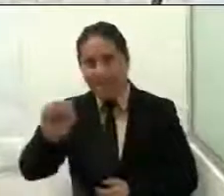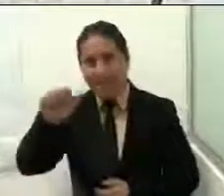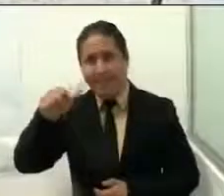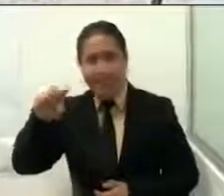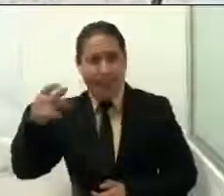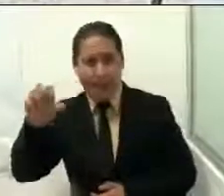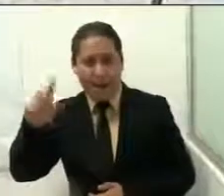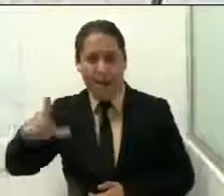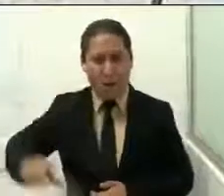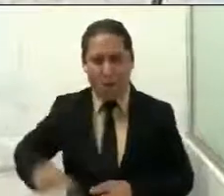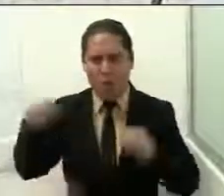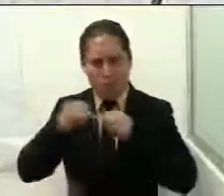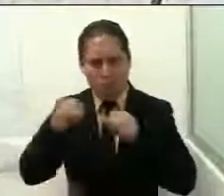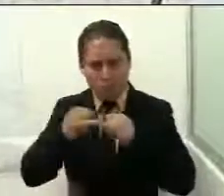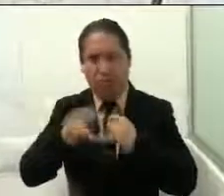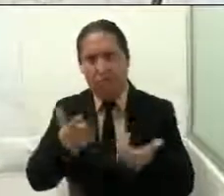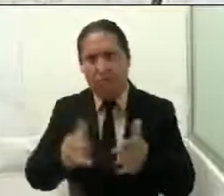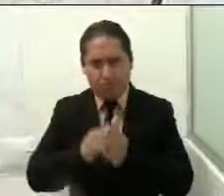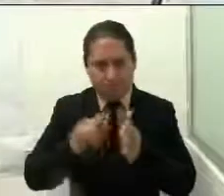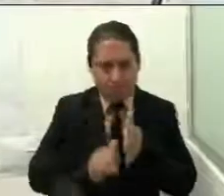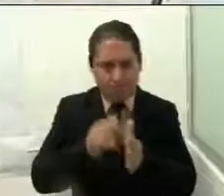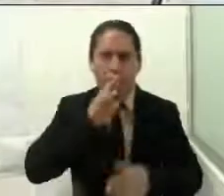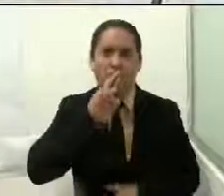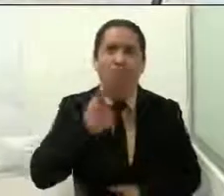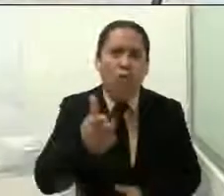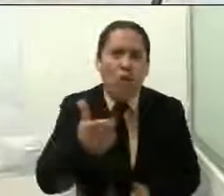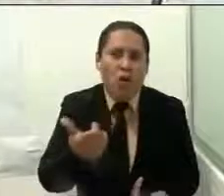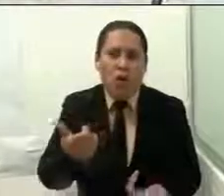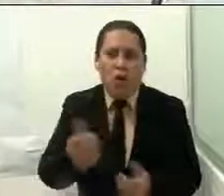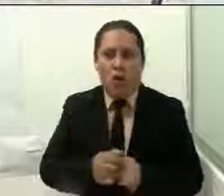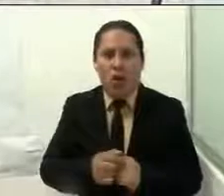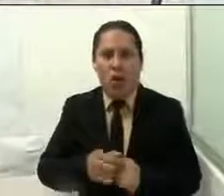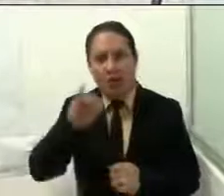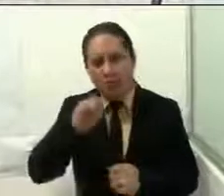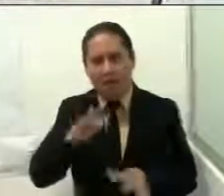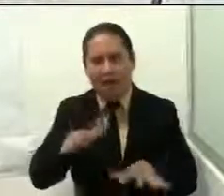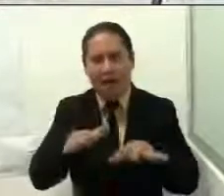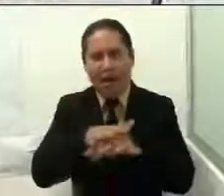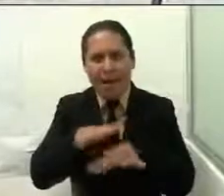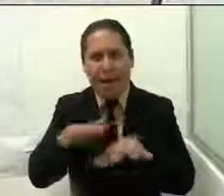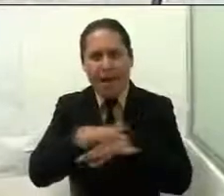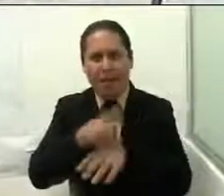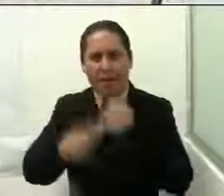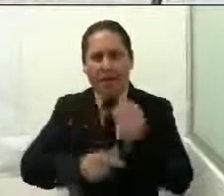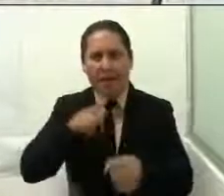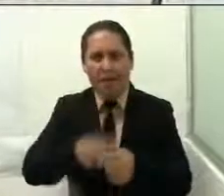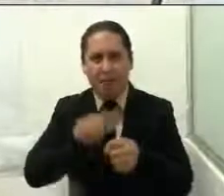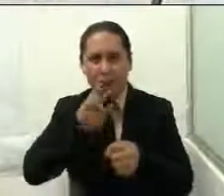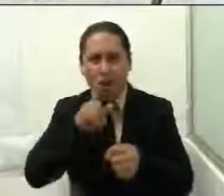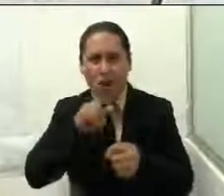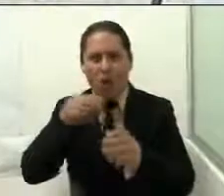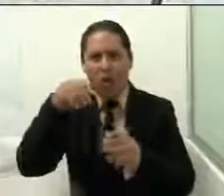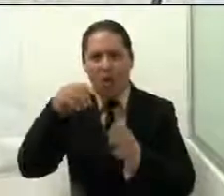agilizan la obra del centro de mejoramiento genético bovino que permitirá disponer de la tecnología